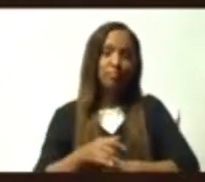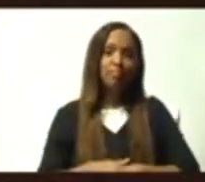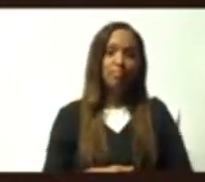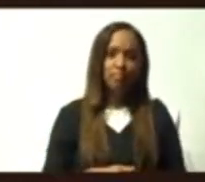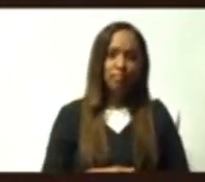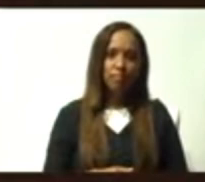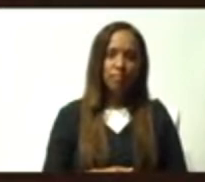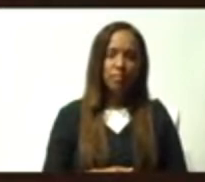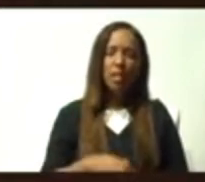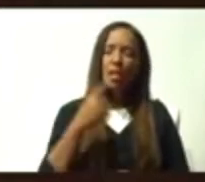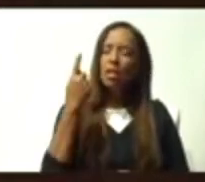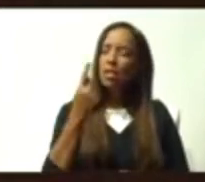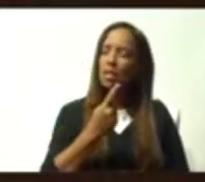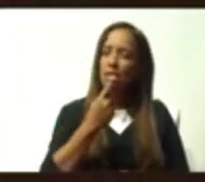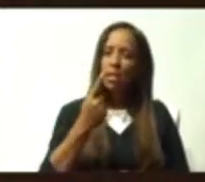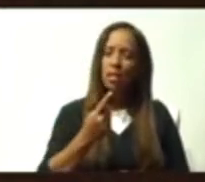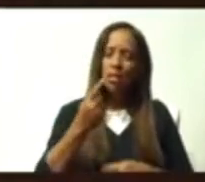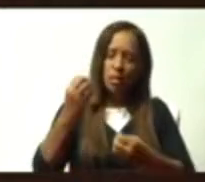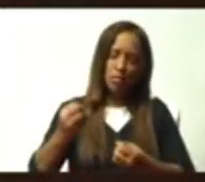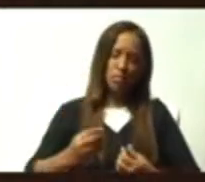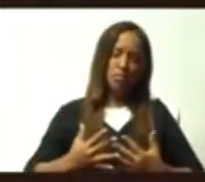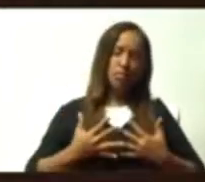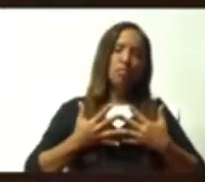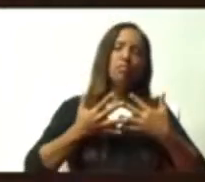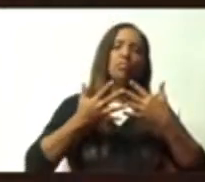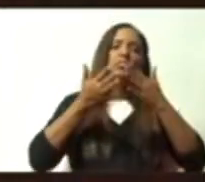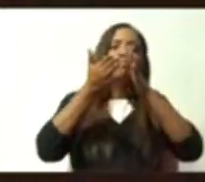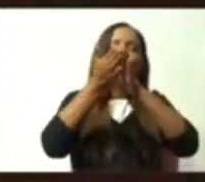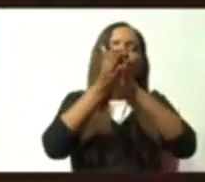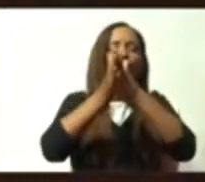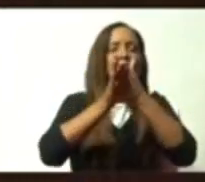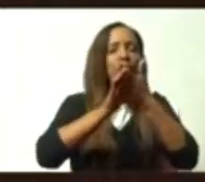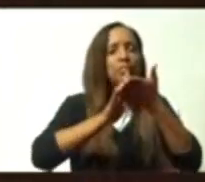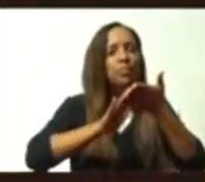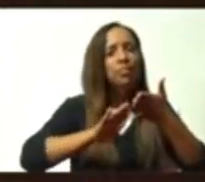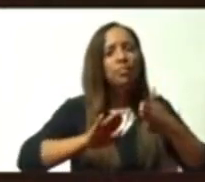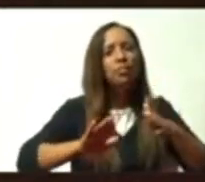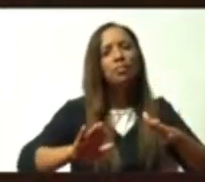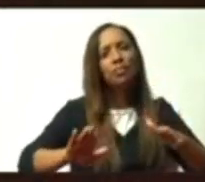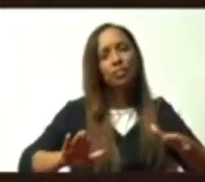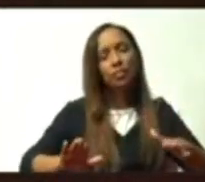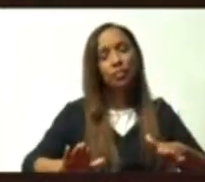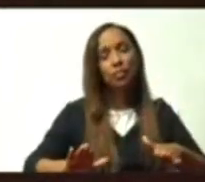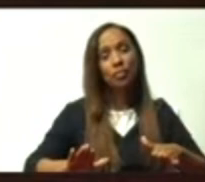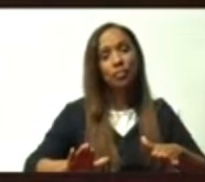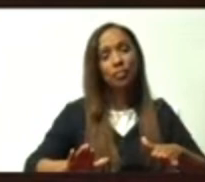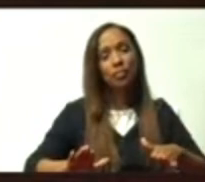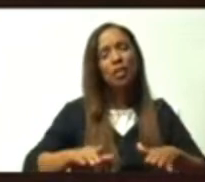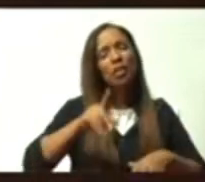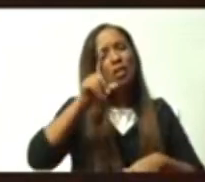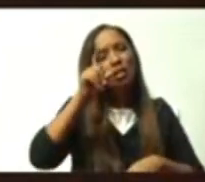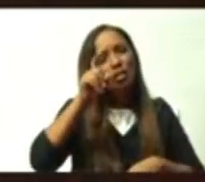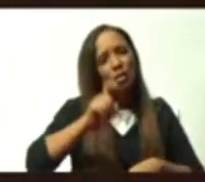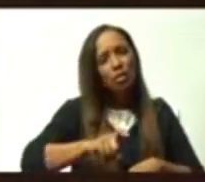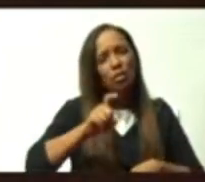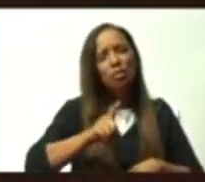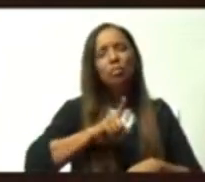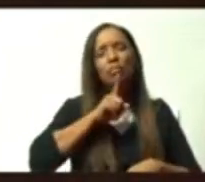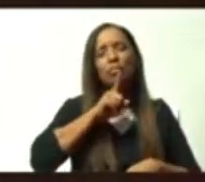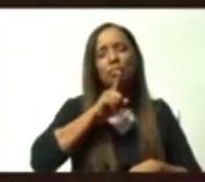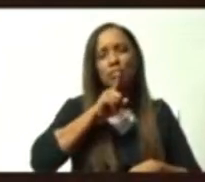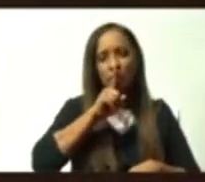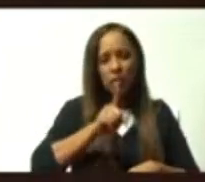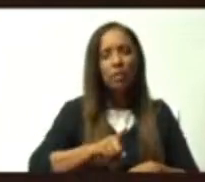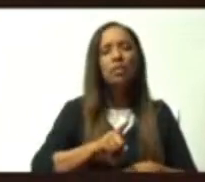paz, algo que le hace falta no solo a nuestro país, sino al mundo. Por eso yo pido el voto favorable para este